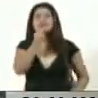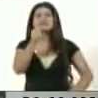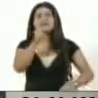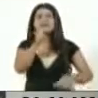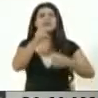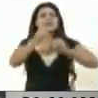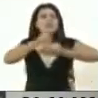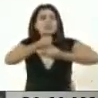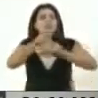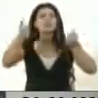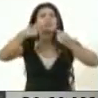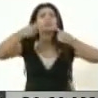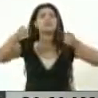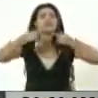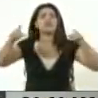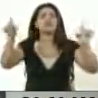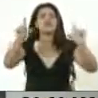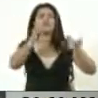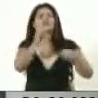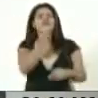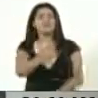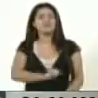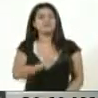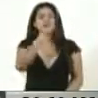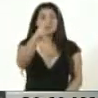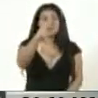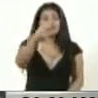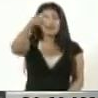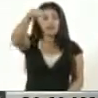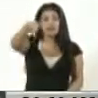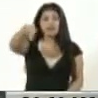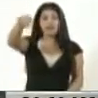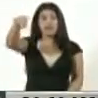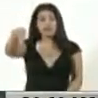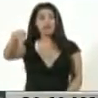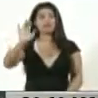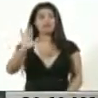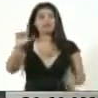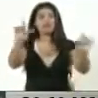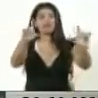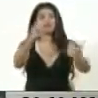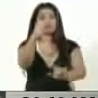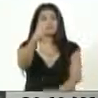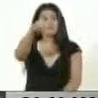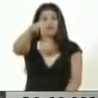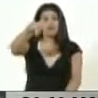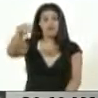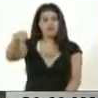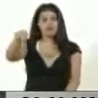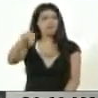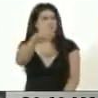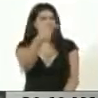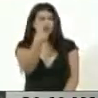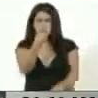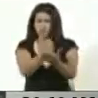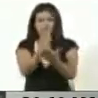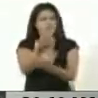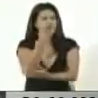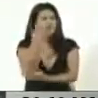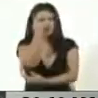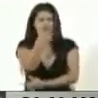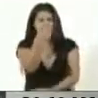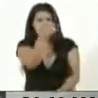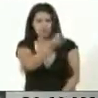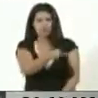CNN, uno ve las siglas, ¿verdad? CNN, y ve unas caras de presentadores, de periodistas, que todos los días están